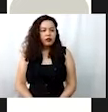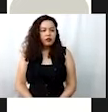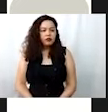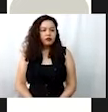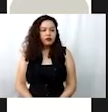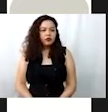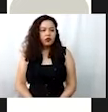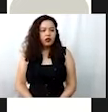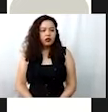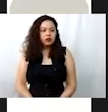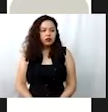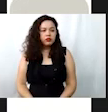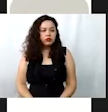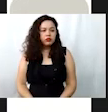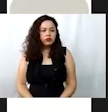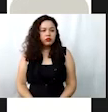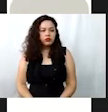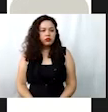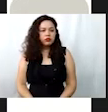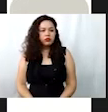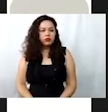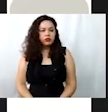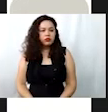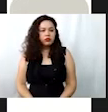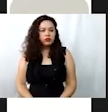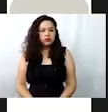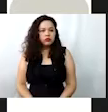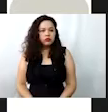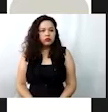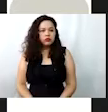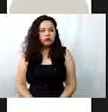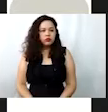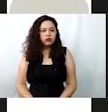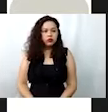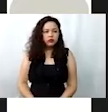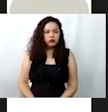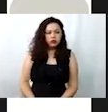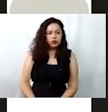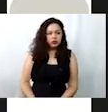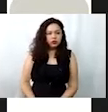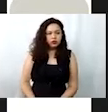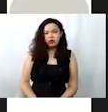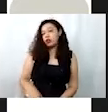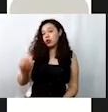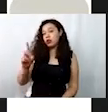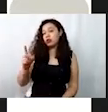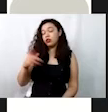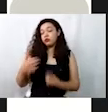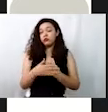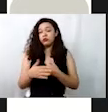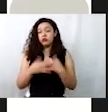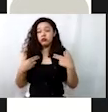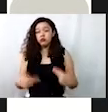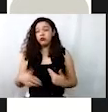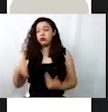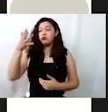De hacer en esta socialización. Hacer los ODS y lo que los ODS suponen para el futuro de la humanidad me